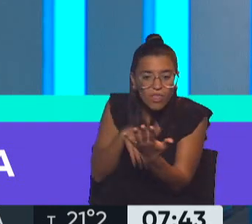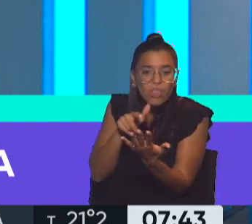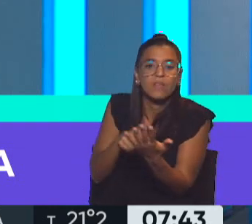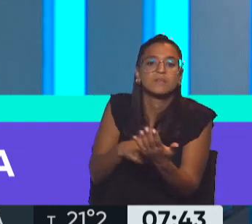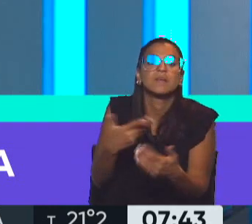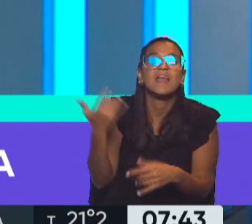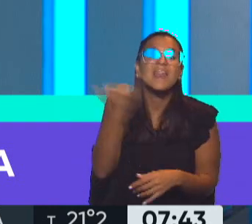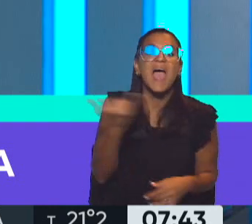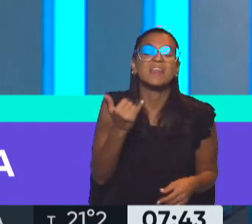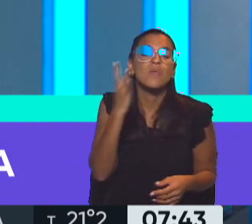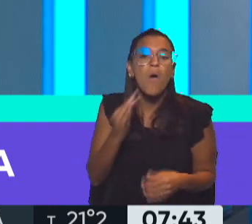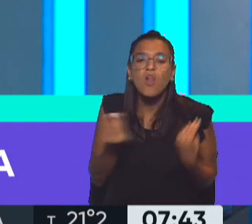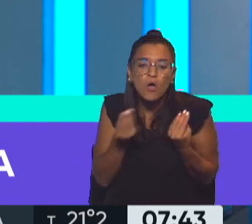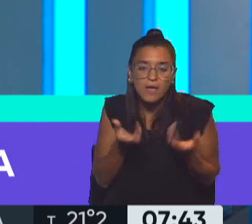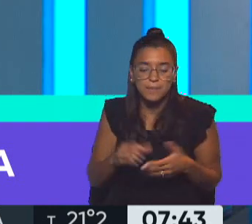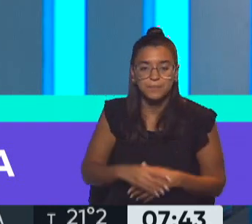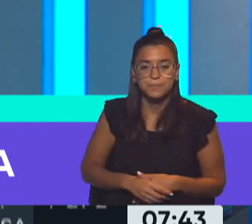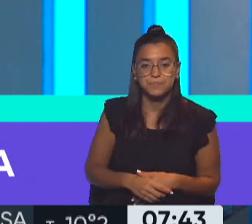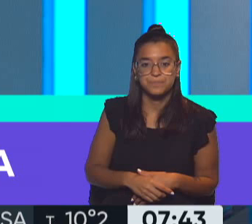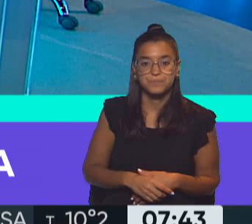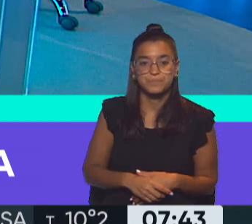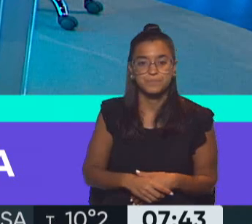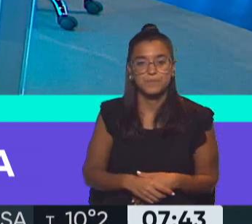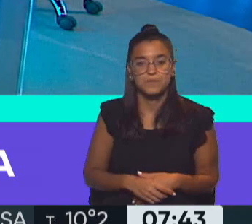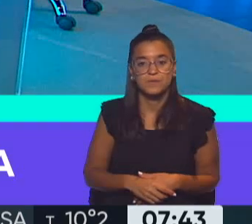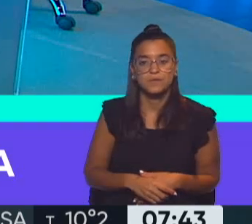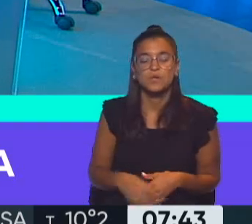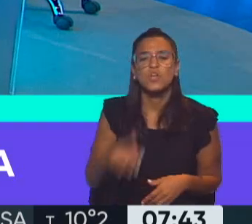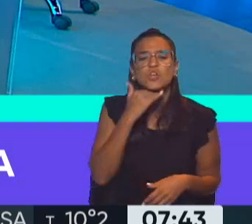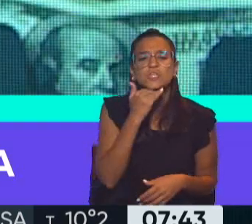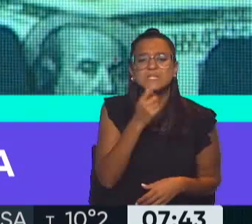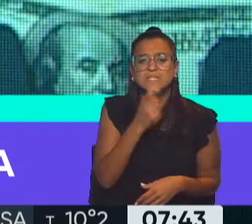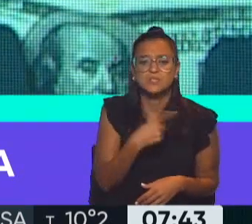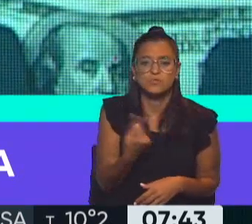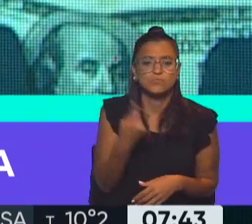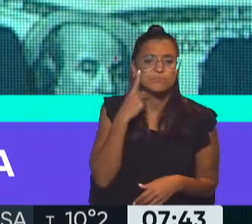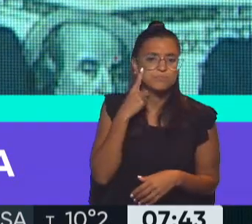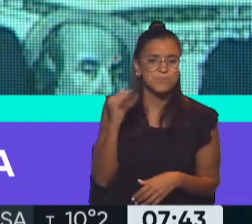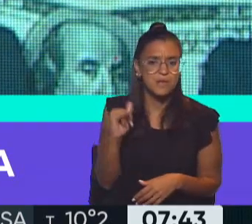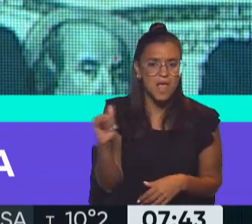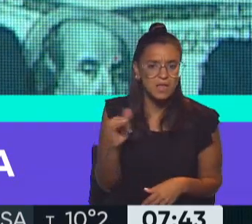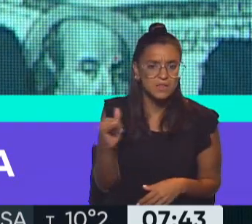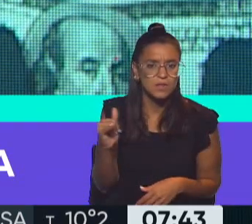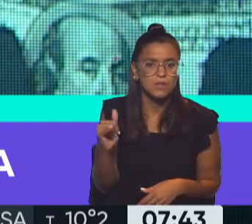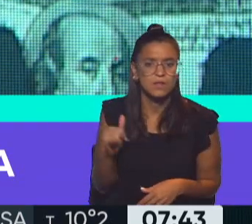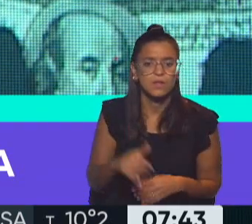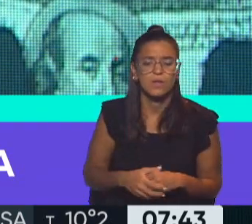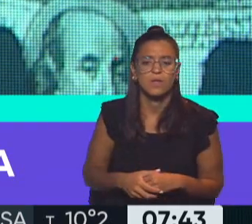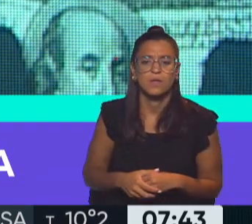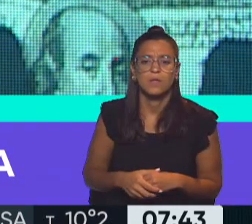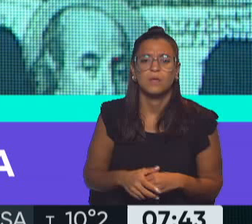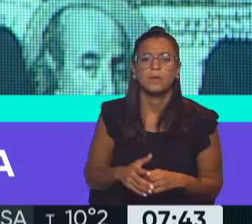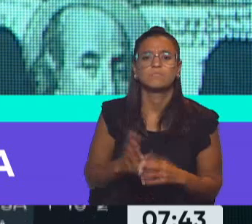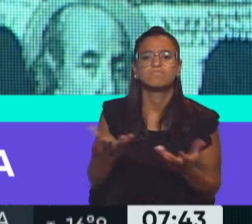pasar negativo en esa letra chica? No sé si es algo que podemos esperar negativo, sino que es un